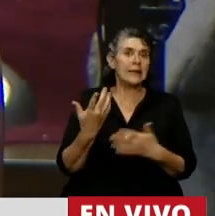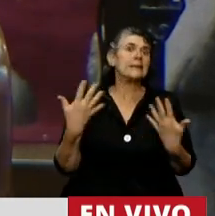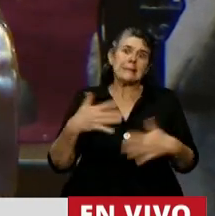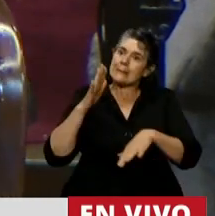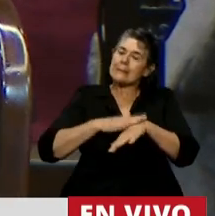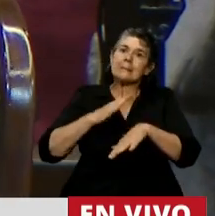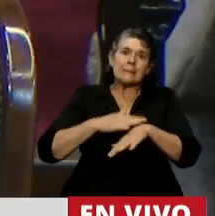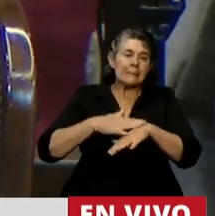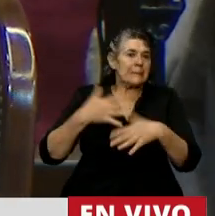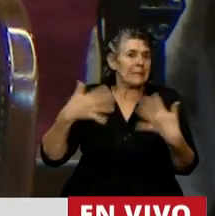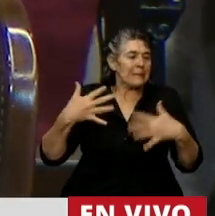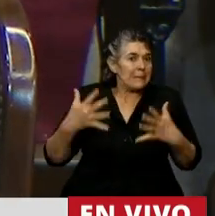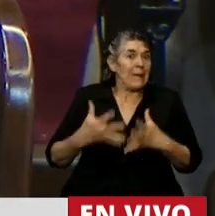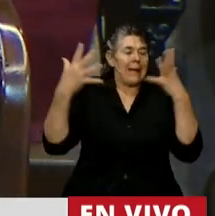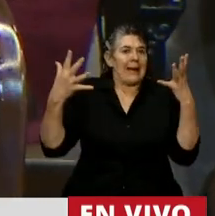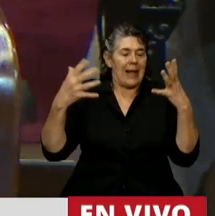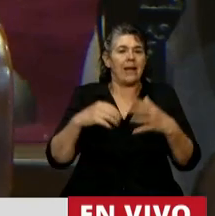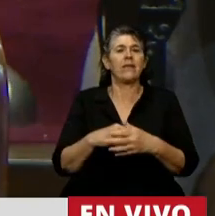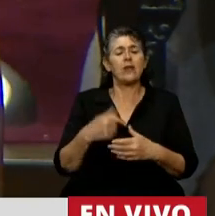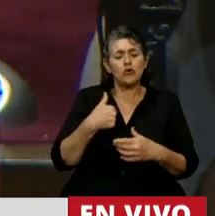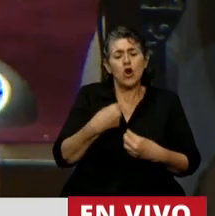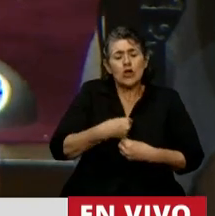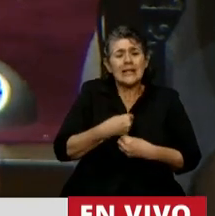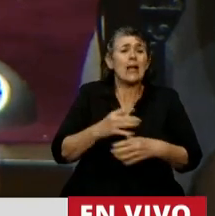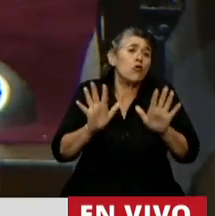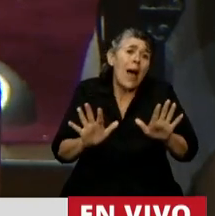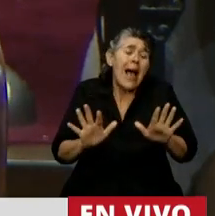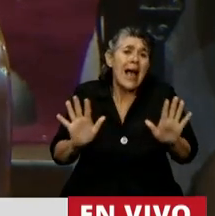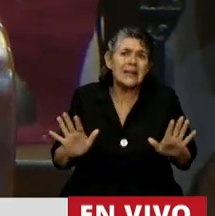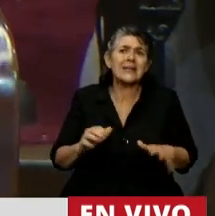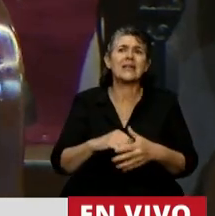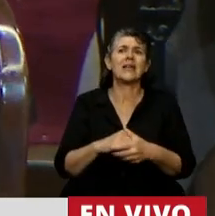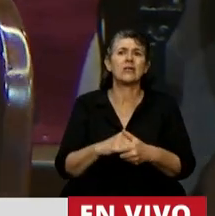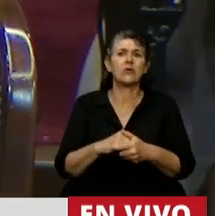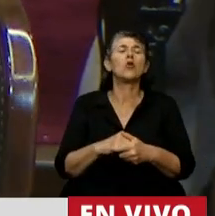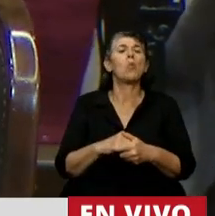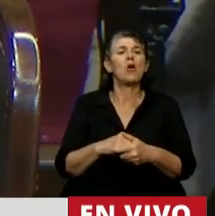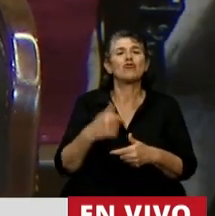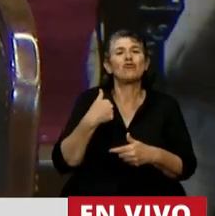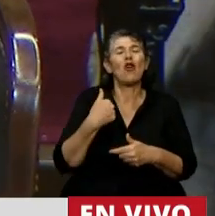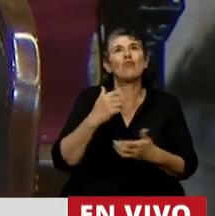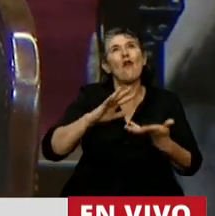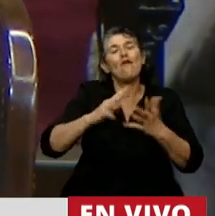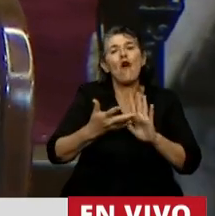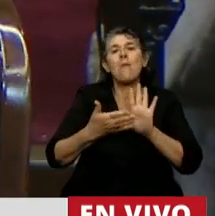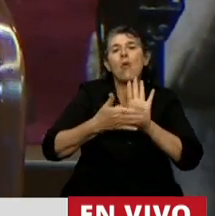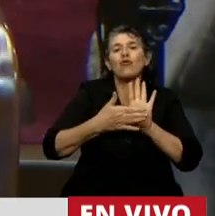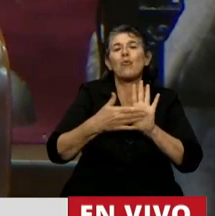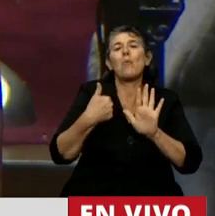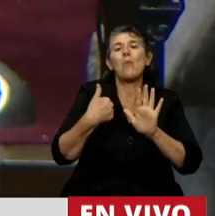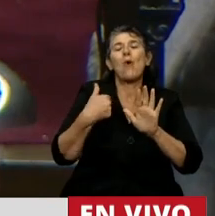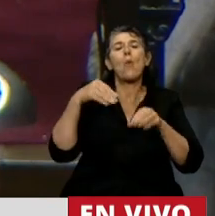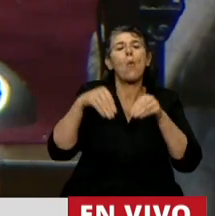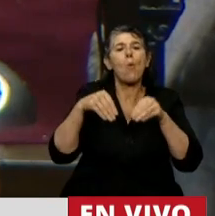¿no? Y así lo siento, así quiero justificar mi voto, presidente, con